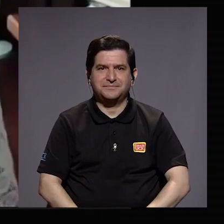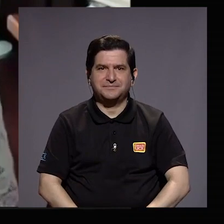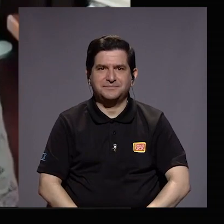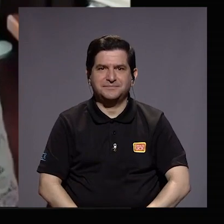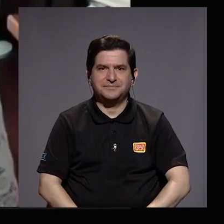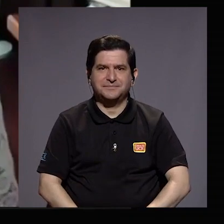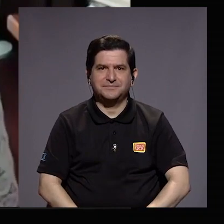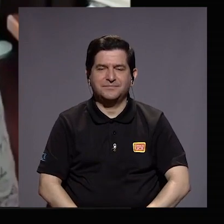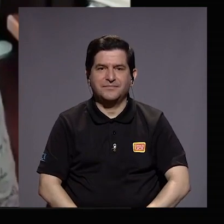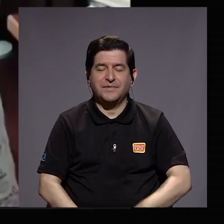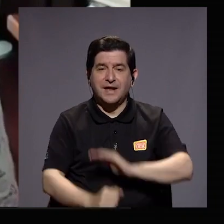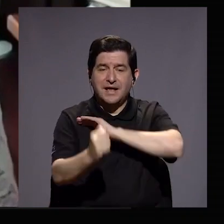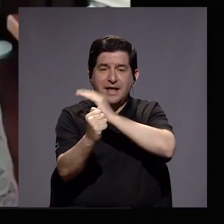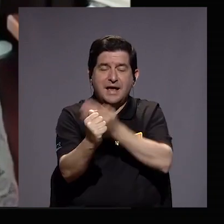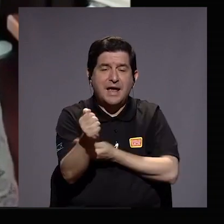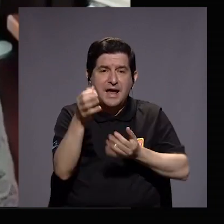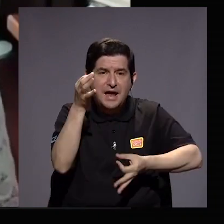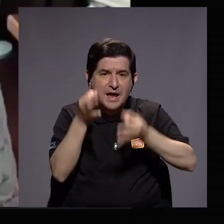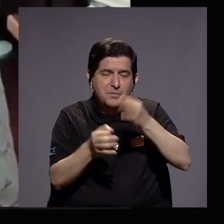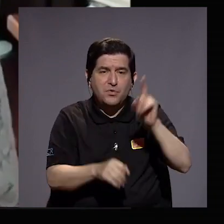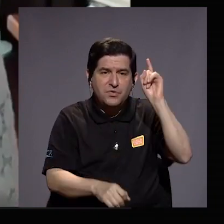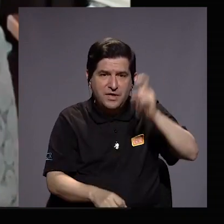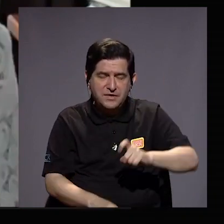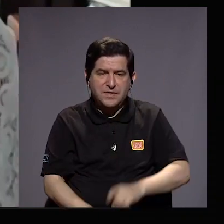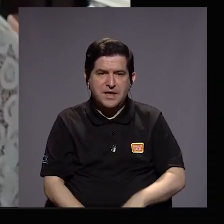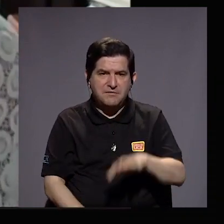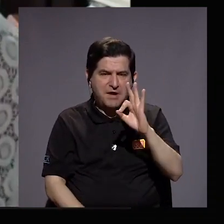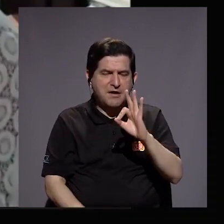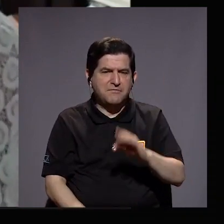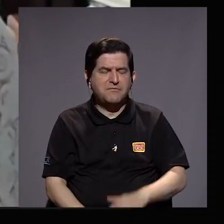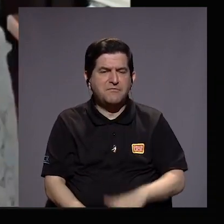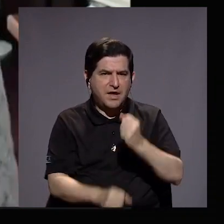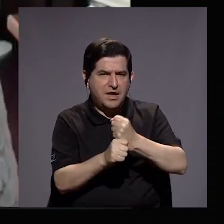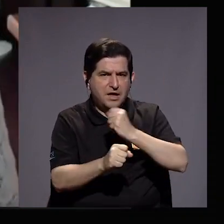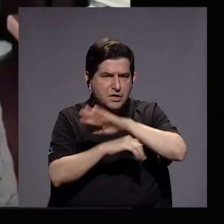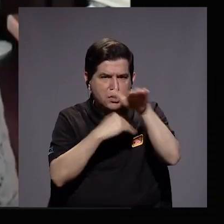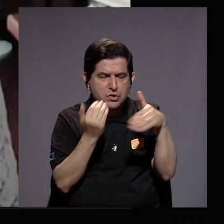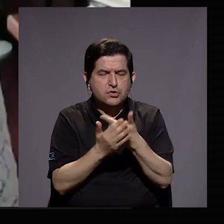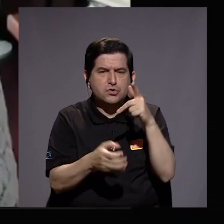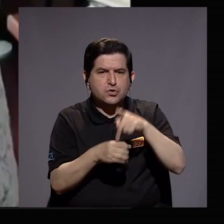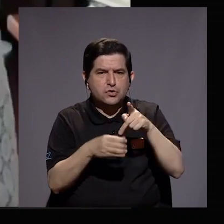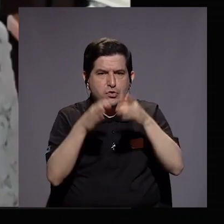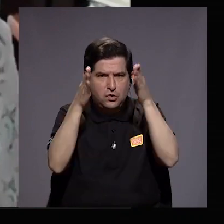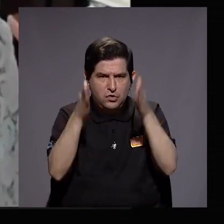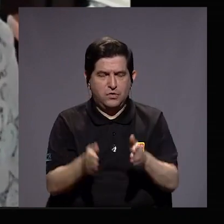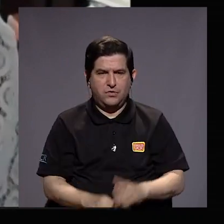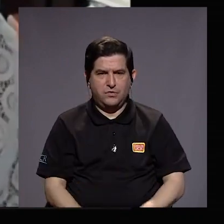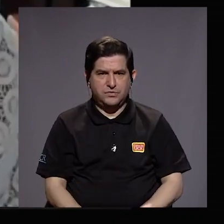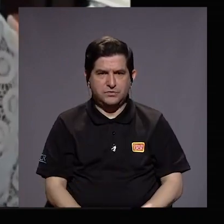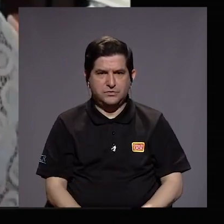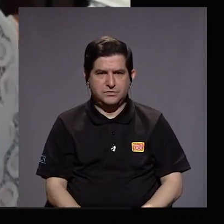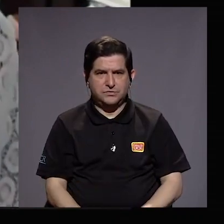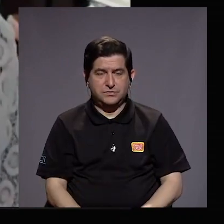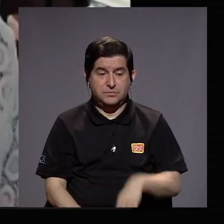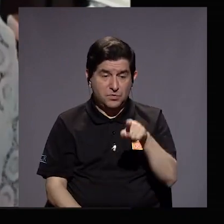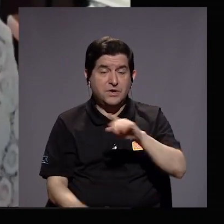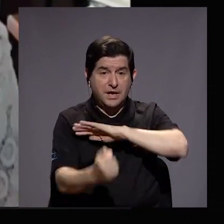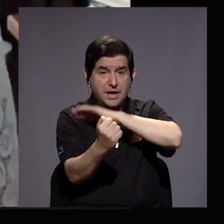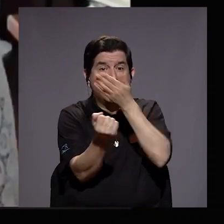Bueno, el Poder Judicial tiene que ser muy bien ejercido por todos los participantes, porque es el